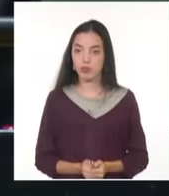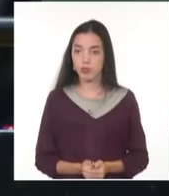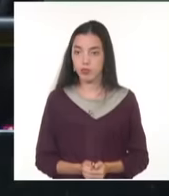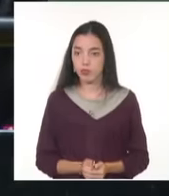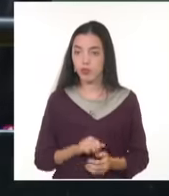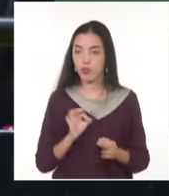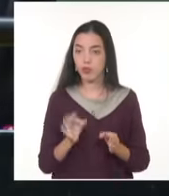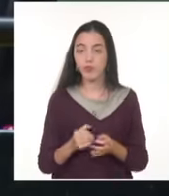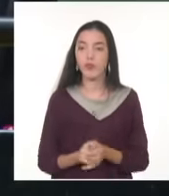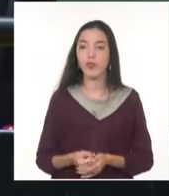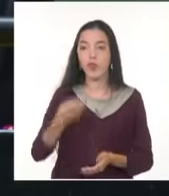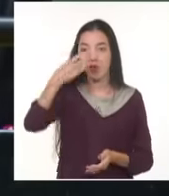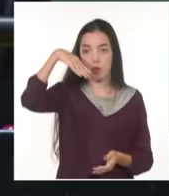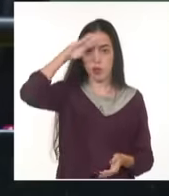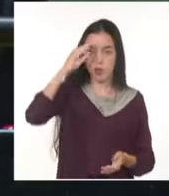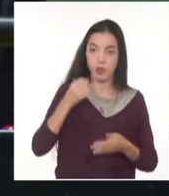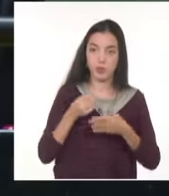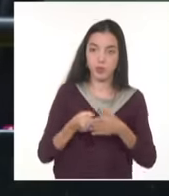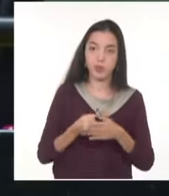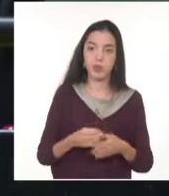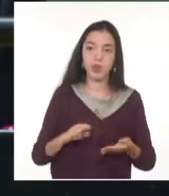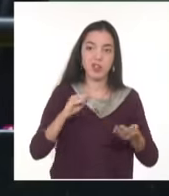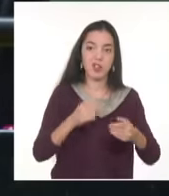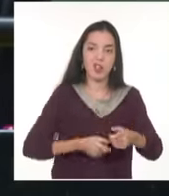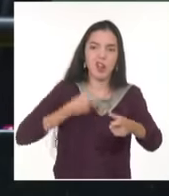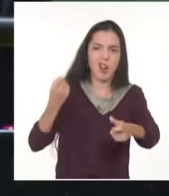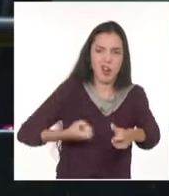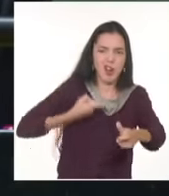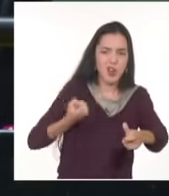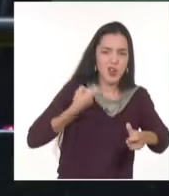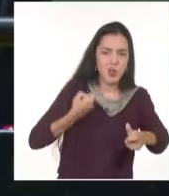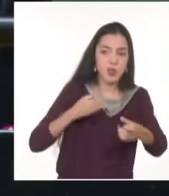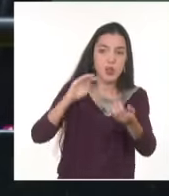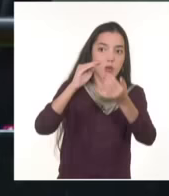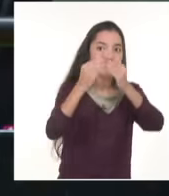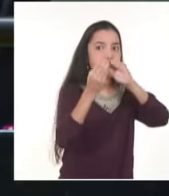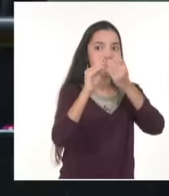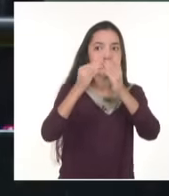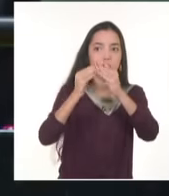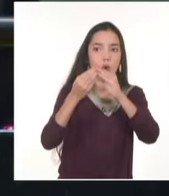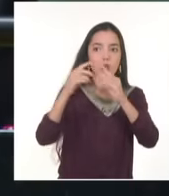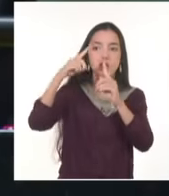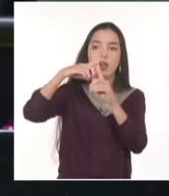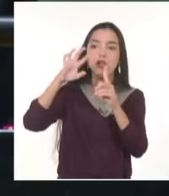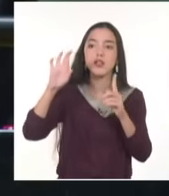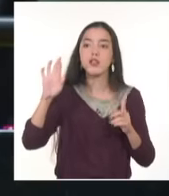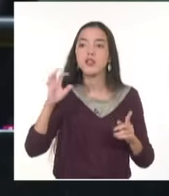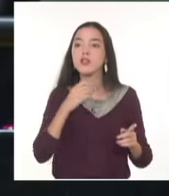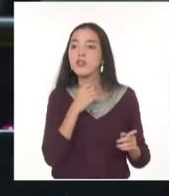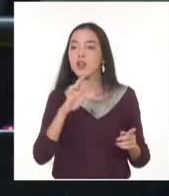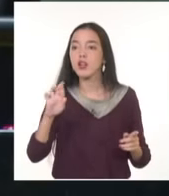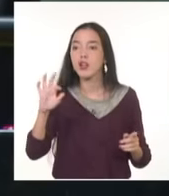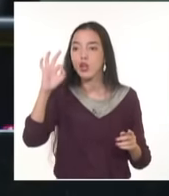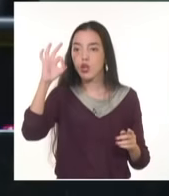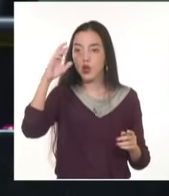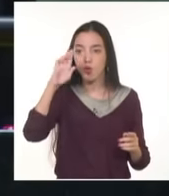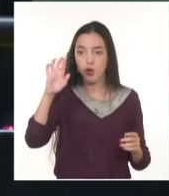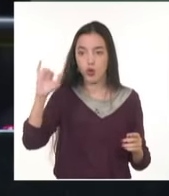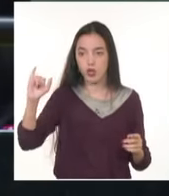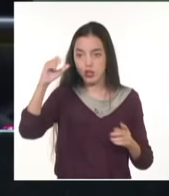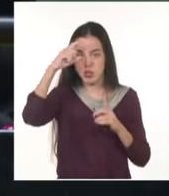plenamente en la lucha internacional contra el terrorismo. Este mero reconocimiento de la verdad,